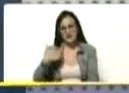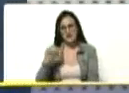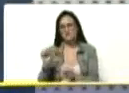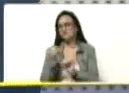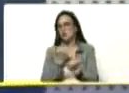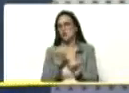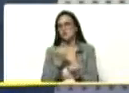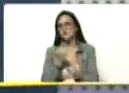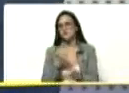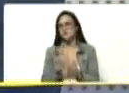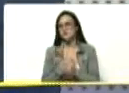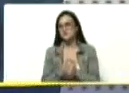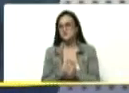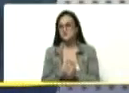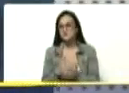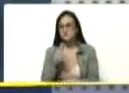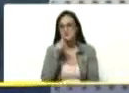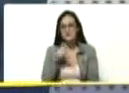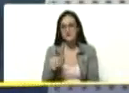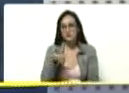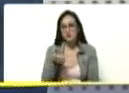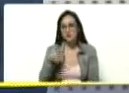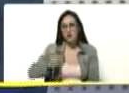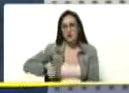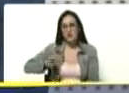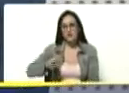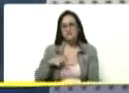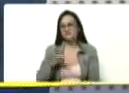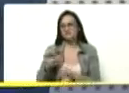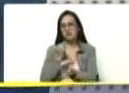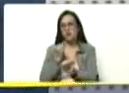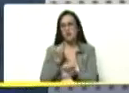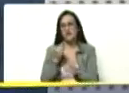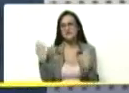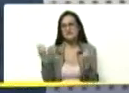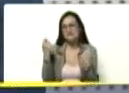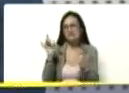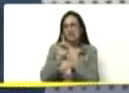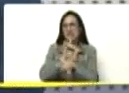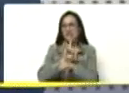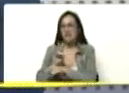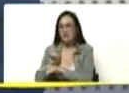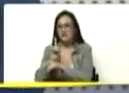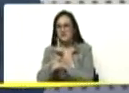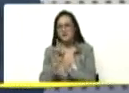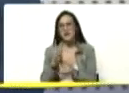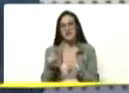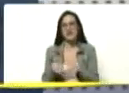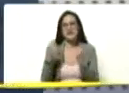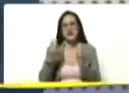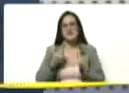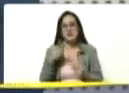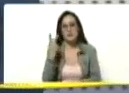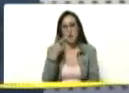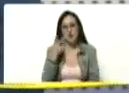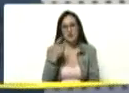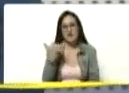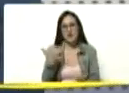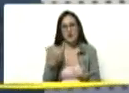la instrumentalización del Poder Judicial y el aparato mediático para proscribir de la vida política a la